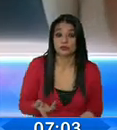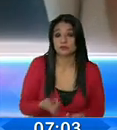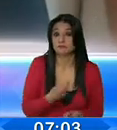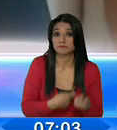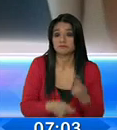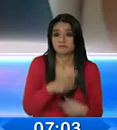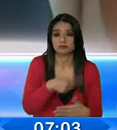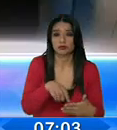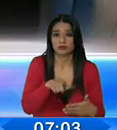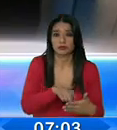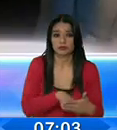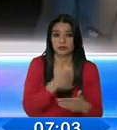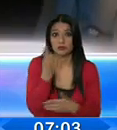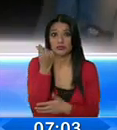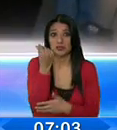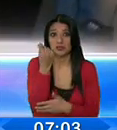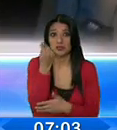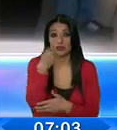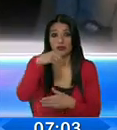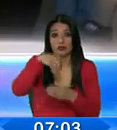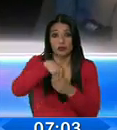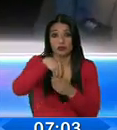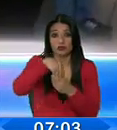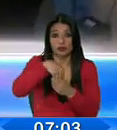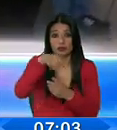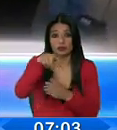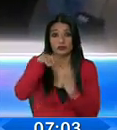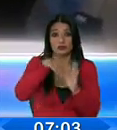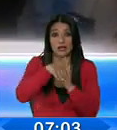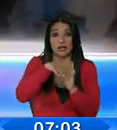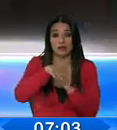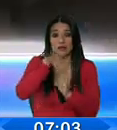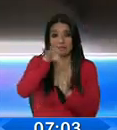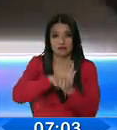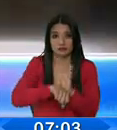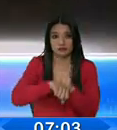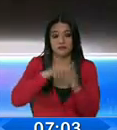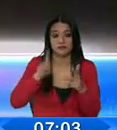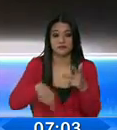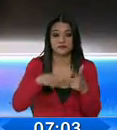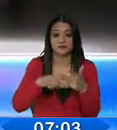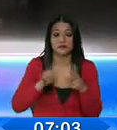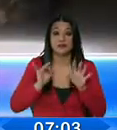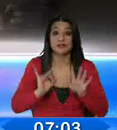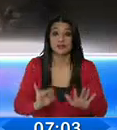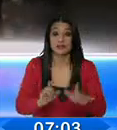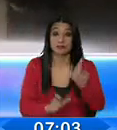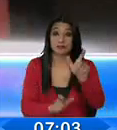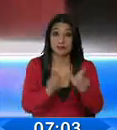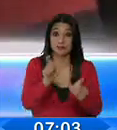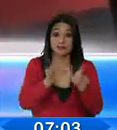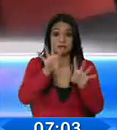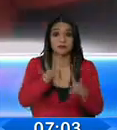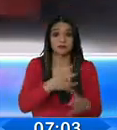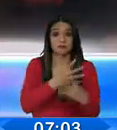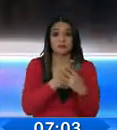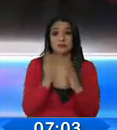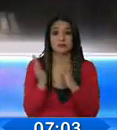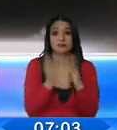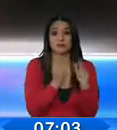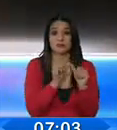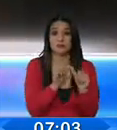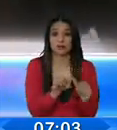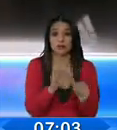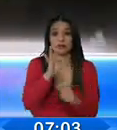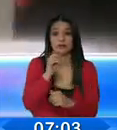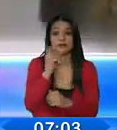les retuvo valores y fondos que posean en el sistema financiero nacional. 7 de ellos recibieron la prisión preventiva durante un